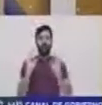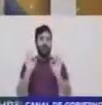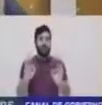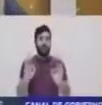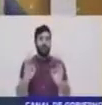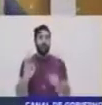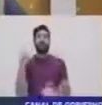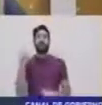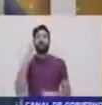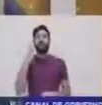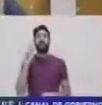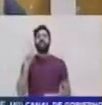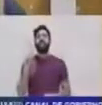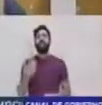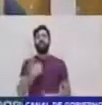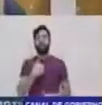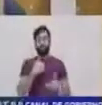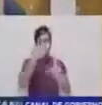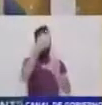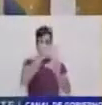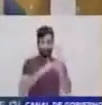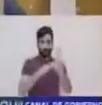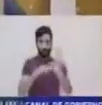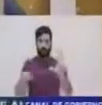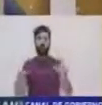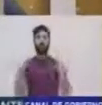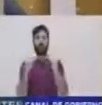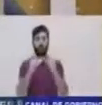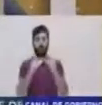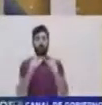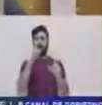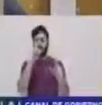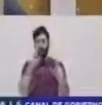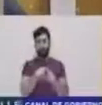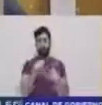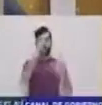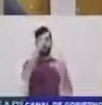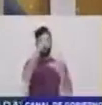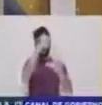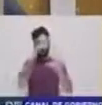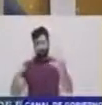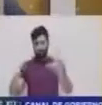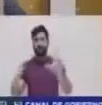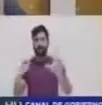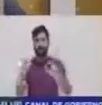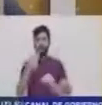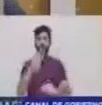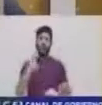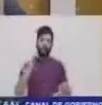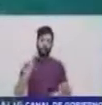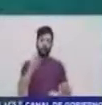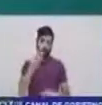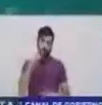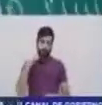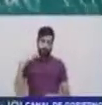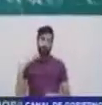qué? Porque tenemos dos lados de la misma medida y la diagonal, que es el lado